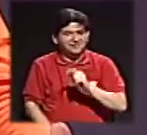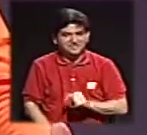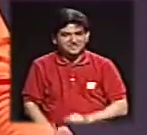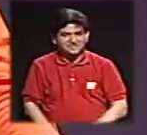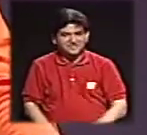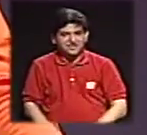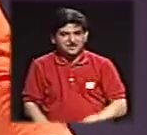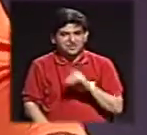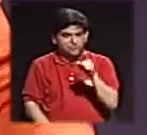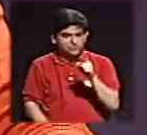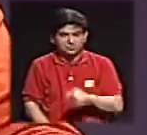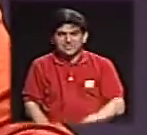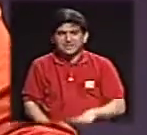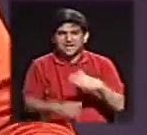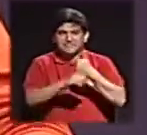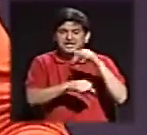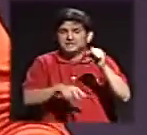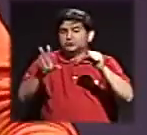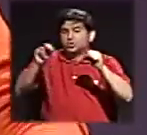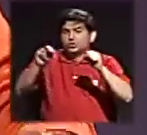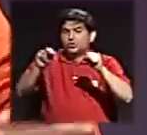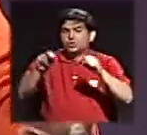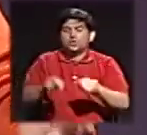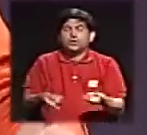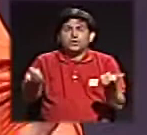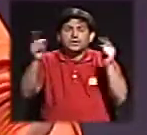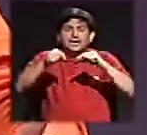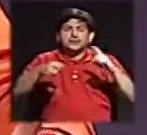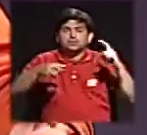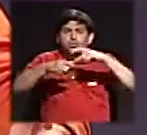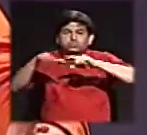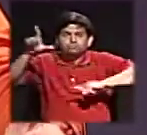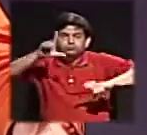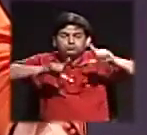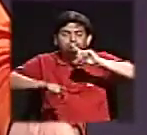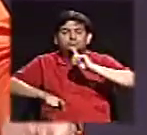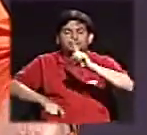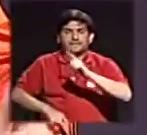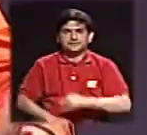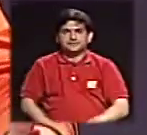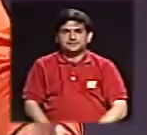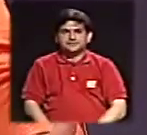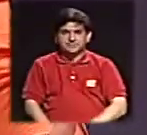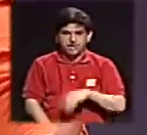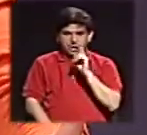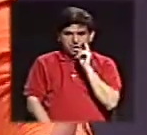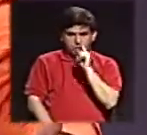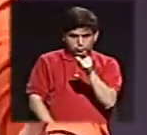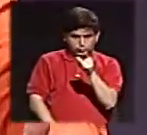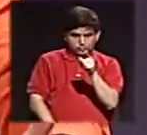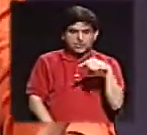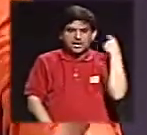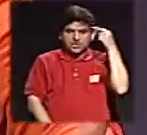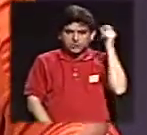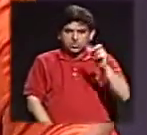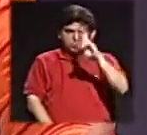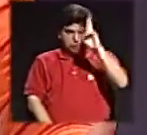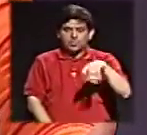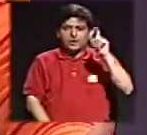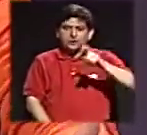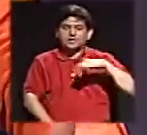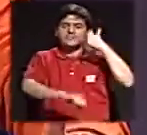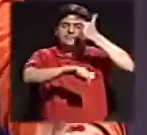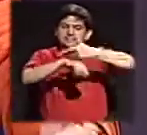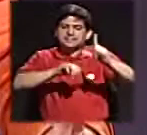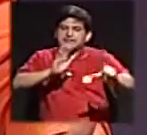qué hacer o qué no hacer, y en este caso del in vitro, le dicen, mire, usted, Estado costarricense, tiene que